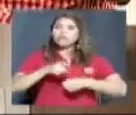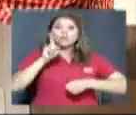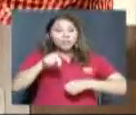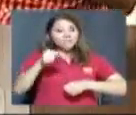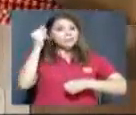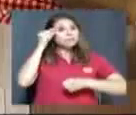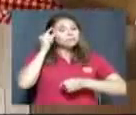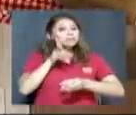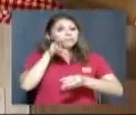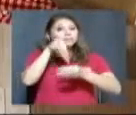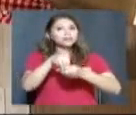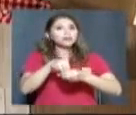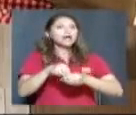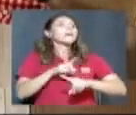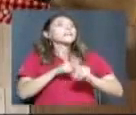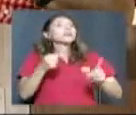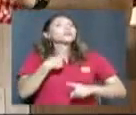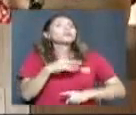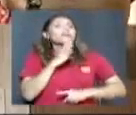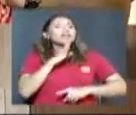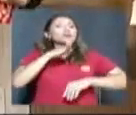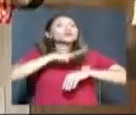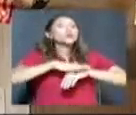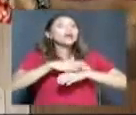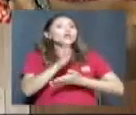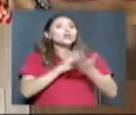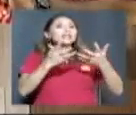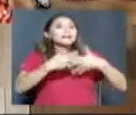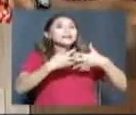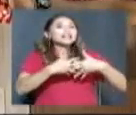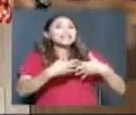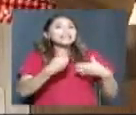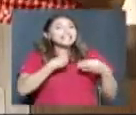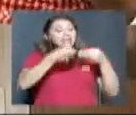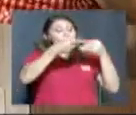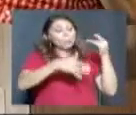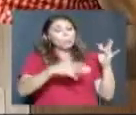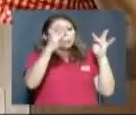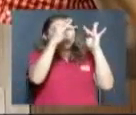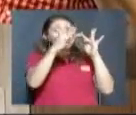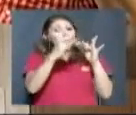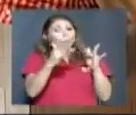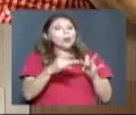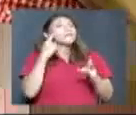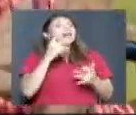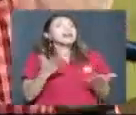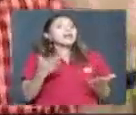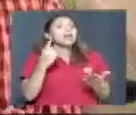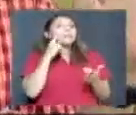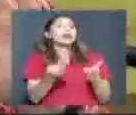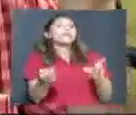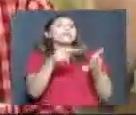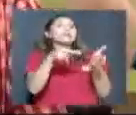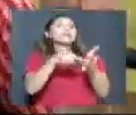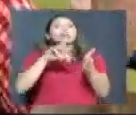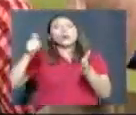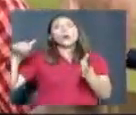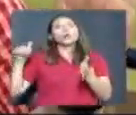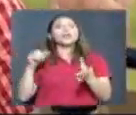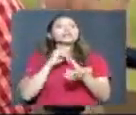tengan asignadas sus frecuencias y que las tienen o para repetir lo que están dando en otras frecuencias o las tienen en blanco. Bueno, ahora, desde allí